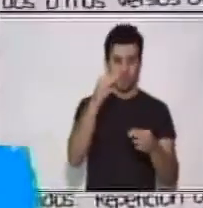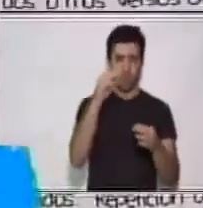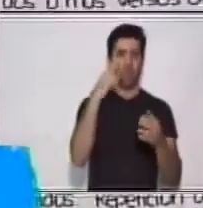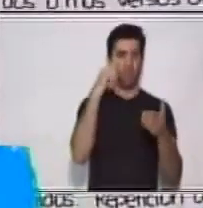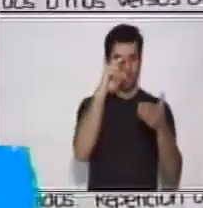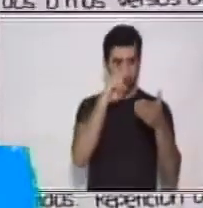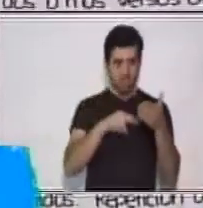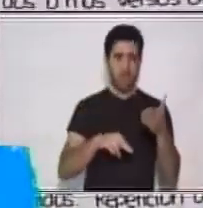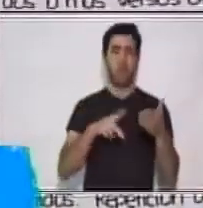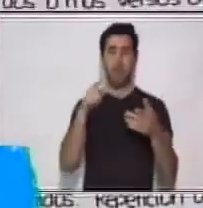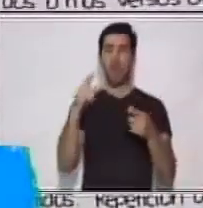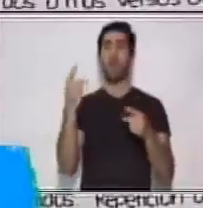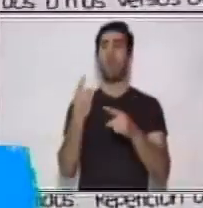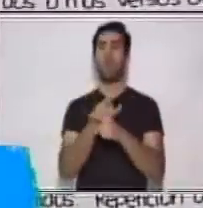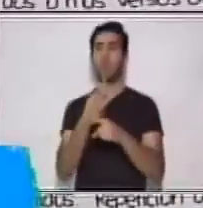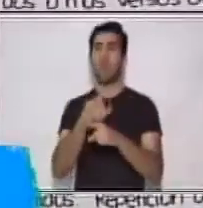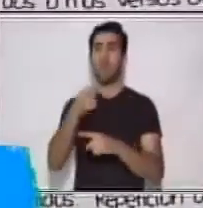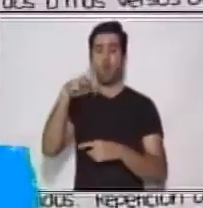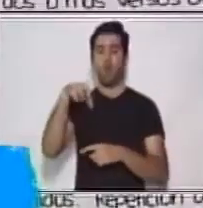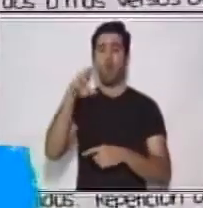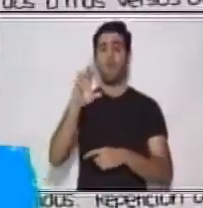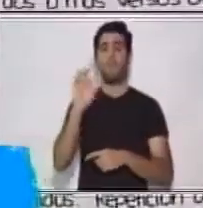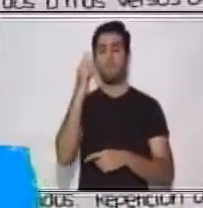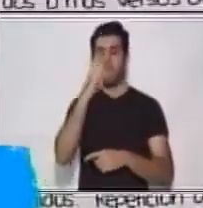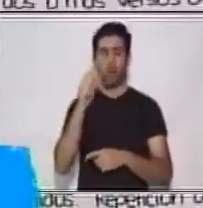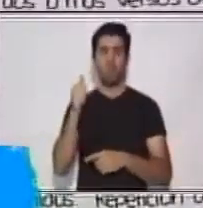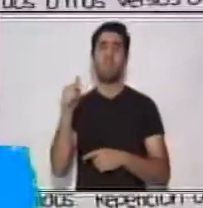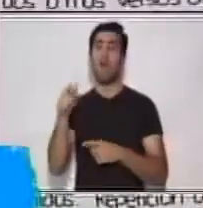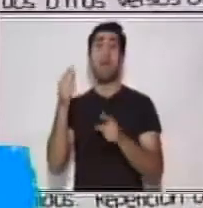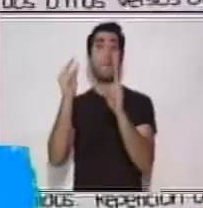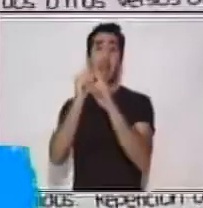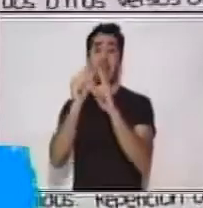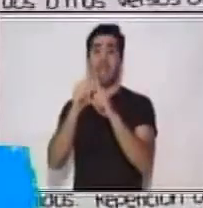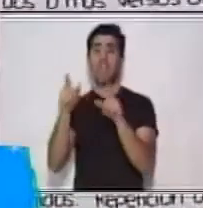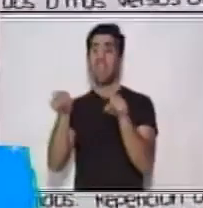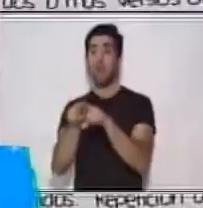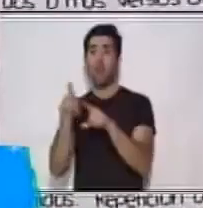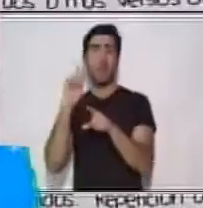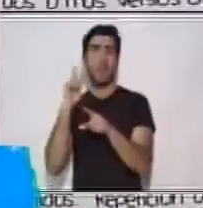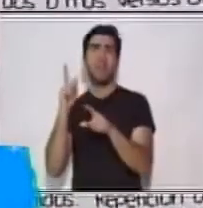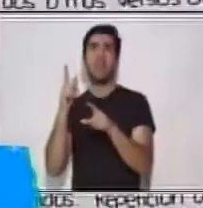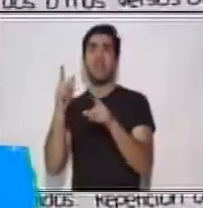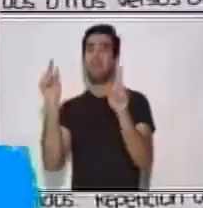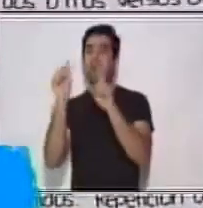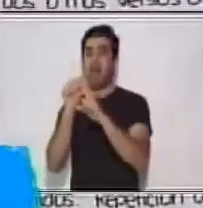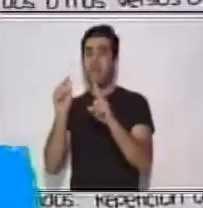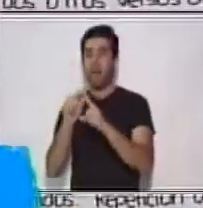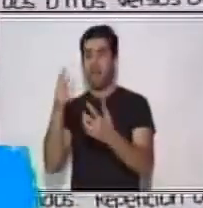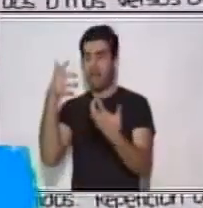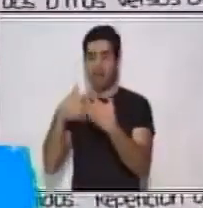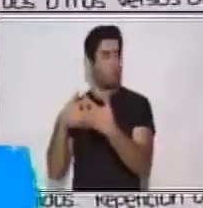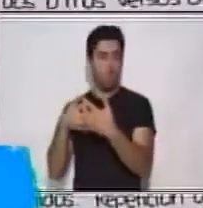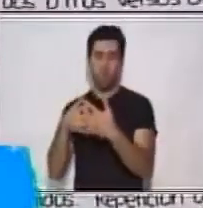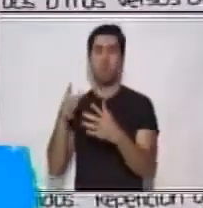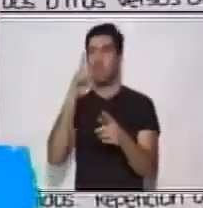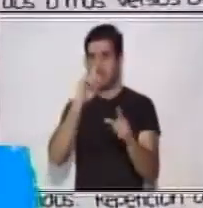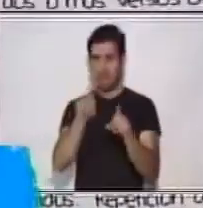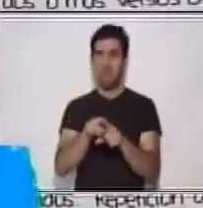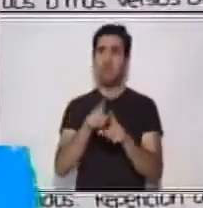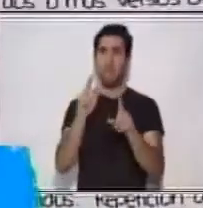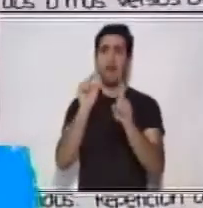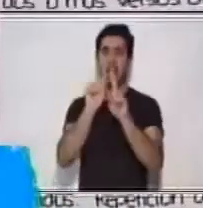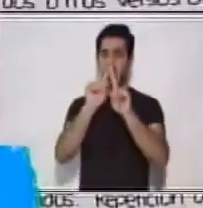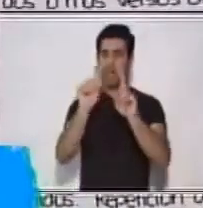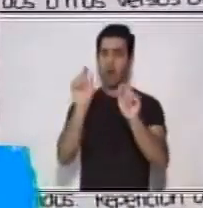se utiliza la prosa. En el caso de la poesía también podemos utilizar la prosa para expresar